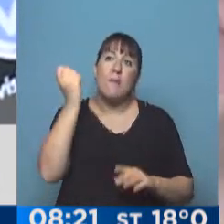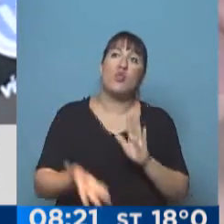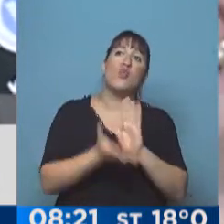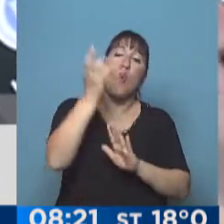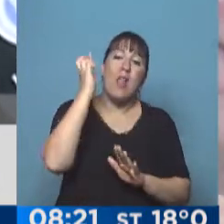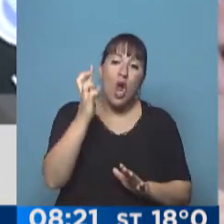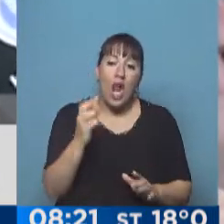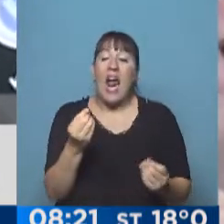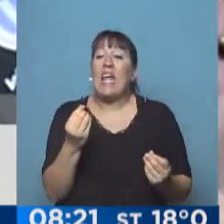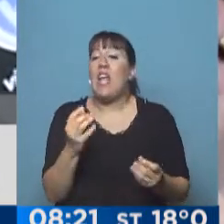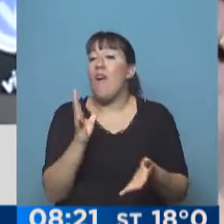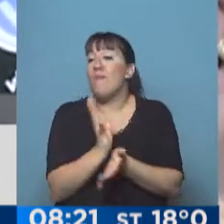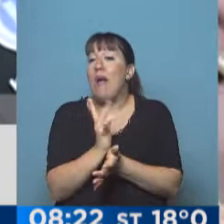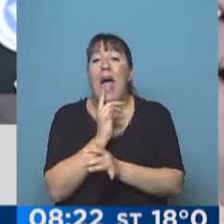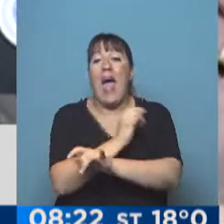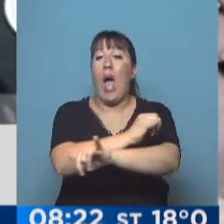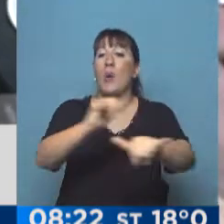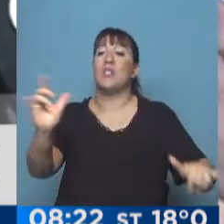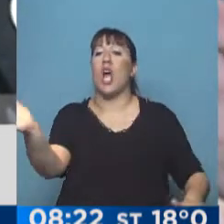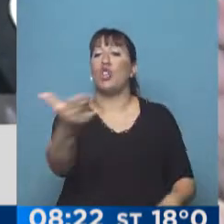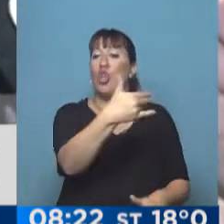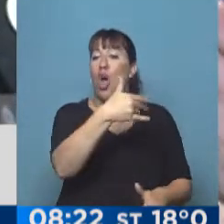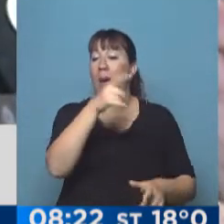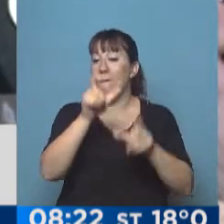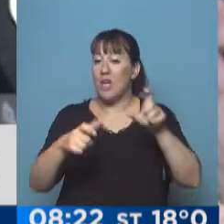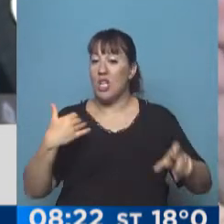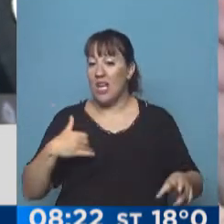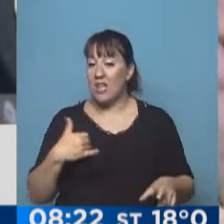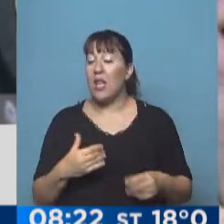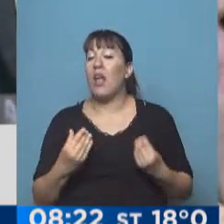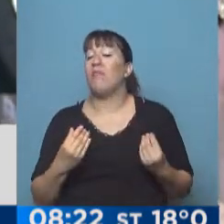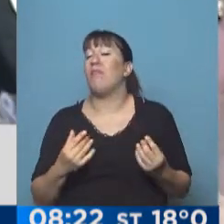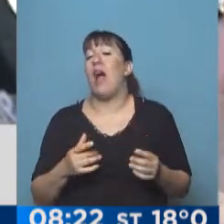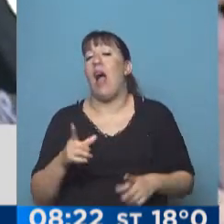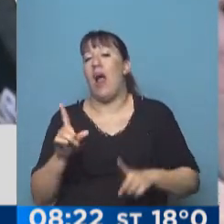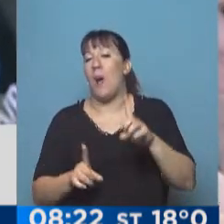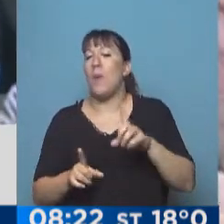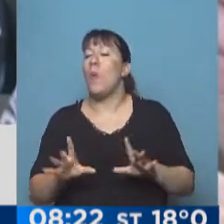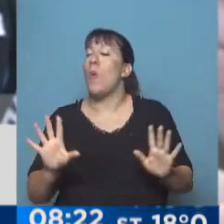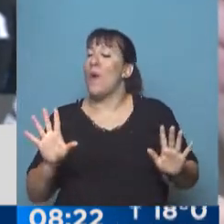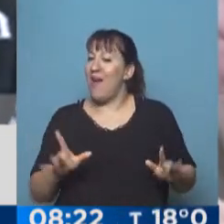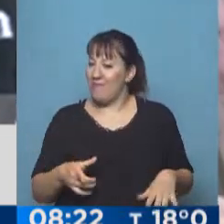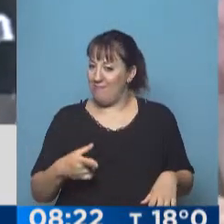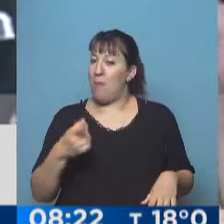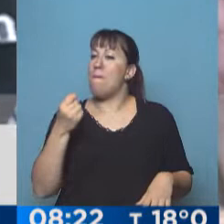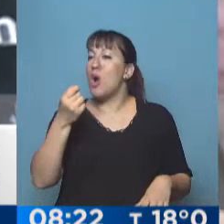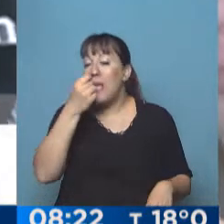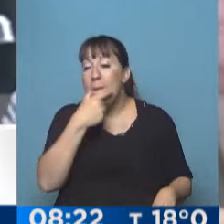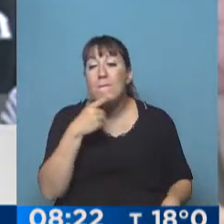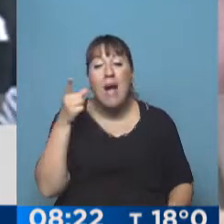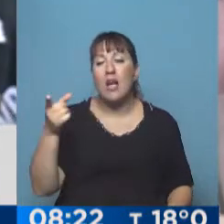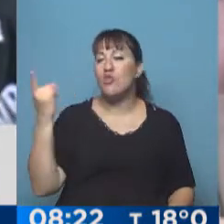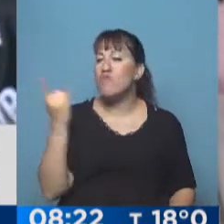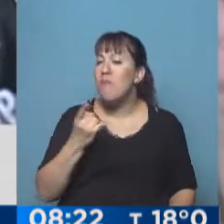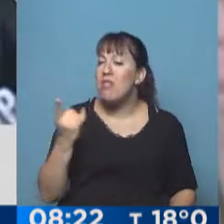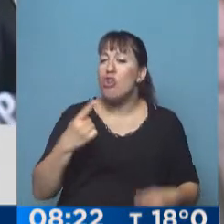la sociedad argentina de una forma limitada porque son muy mentiroso es un mentiroso con las cosas